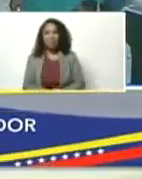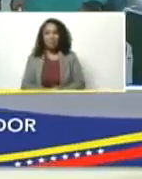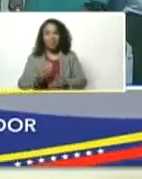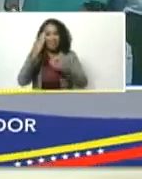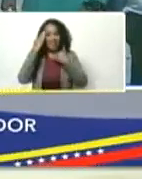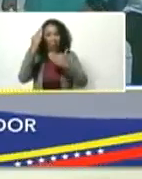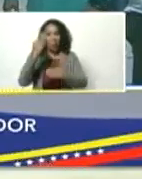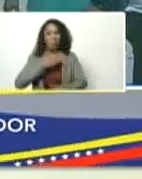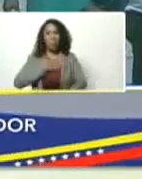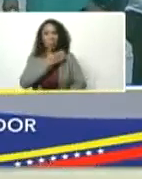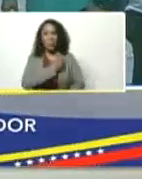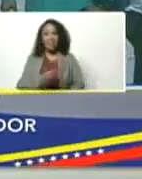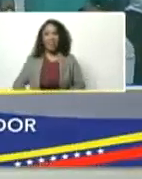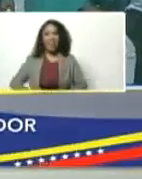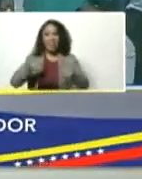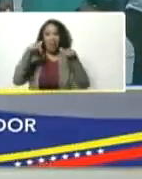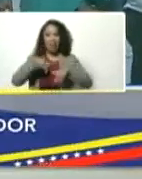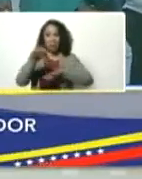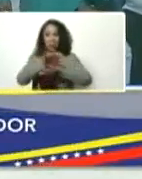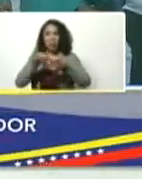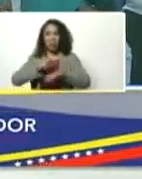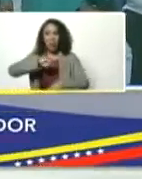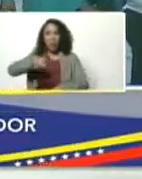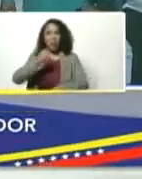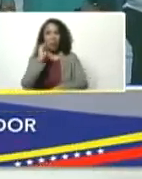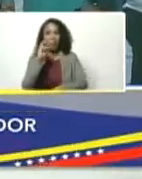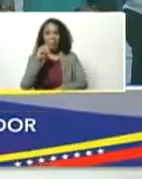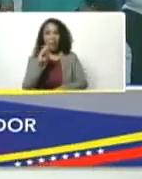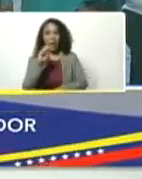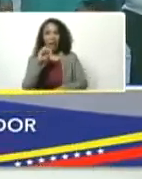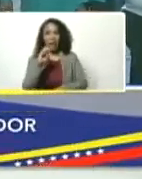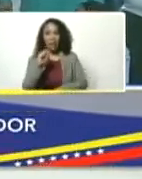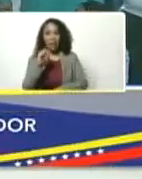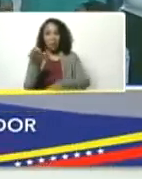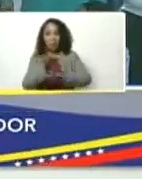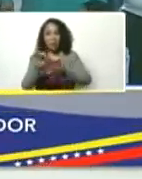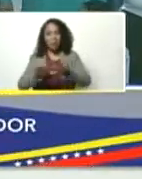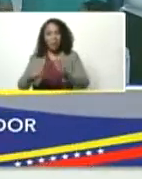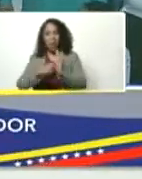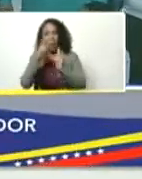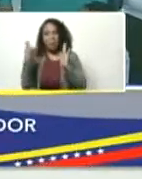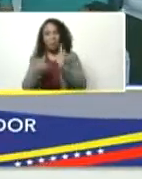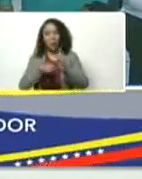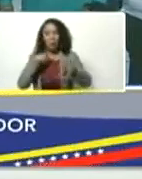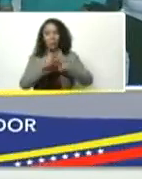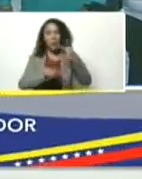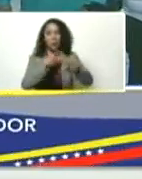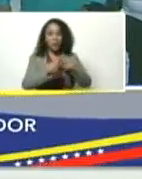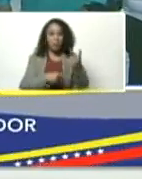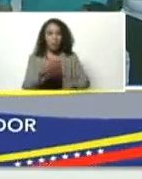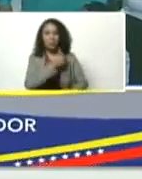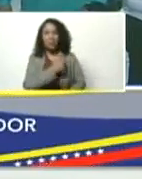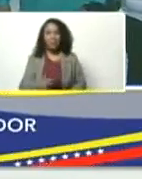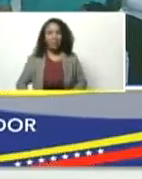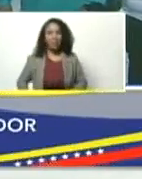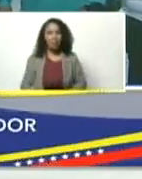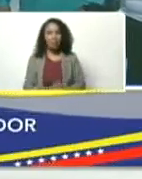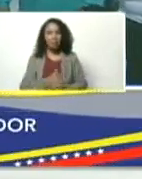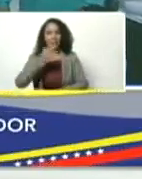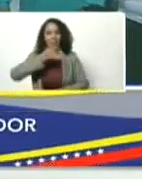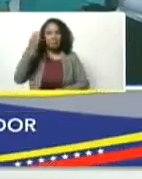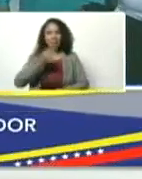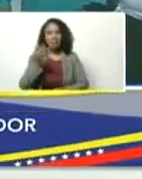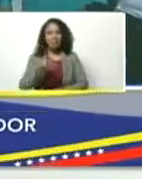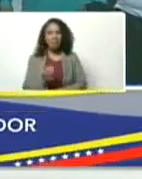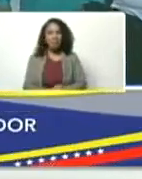Saludo, mi presidente, de aquí del municipio Jiménez, un municipio netamente productivo, mi presidente. De verdad, esperamos